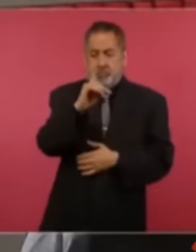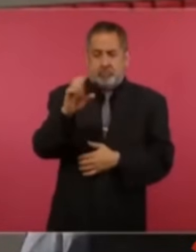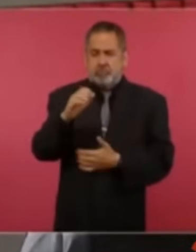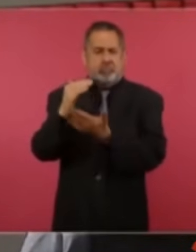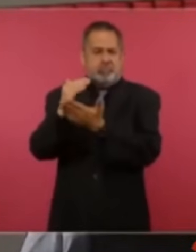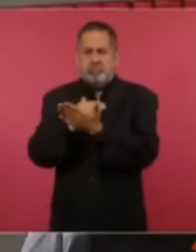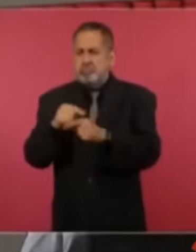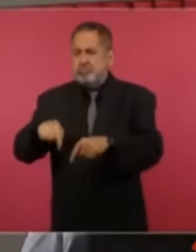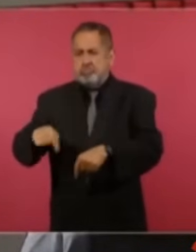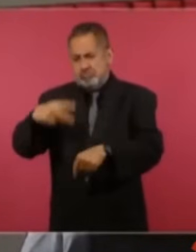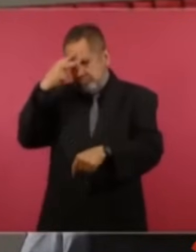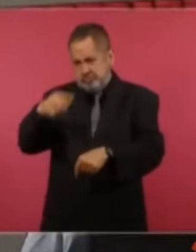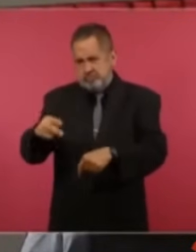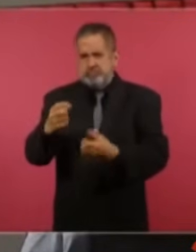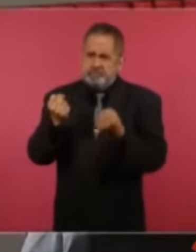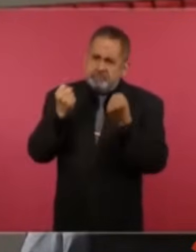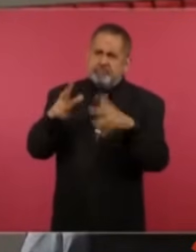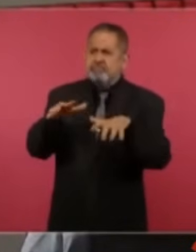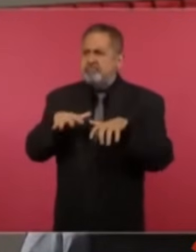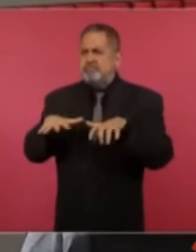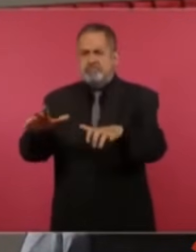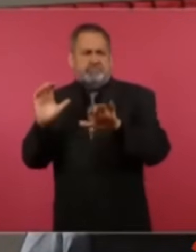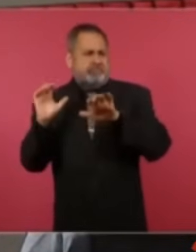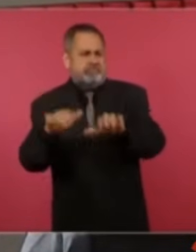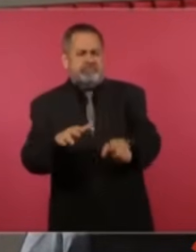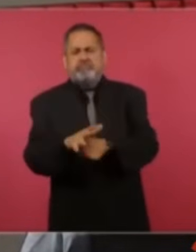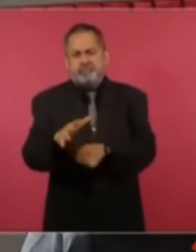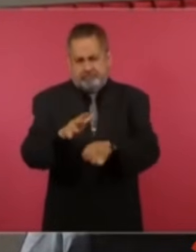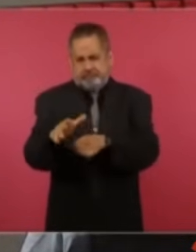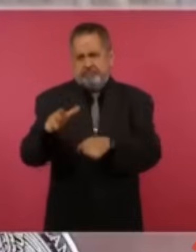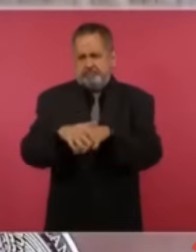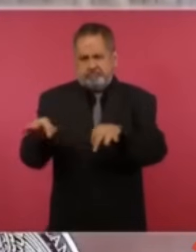y Desarrollo Económico, que es apenas del